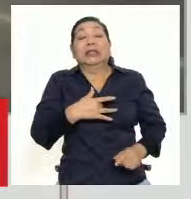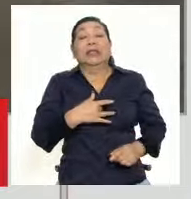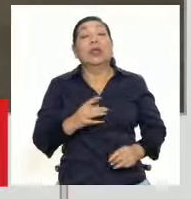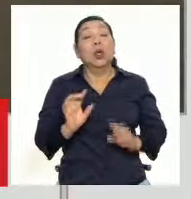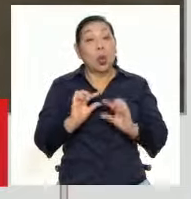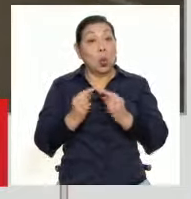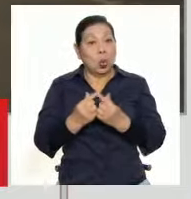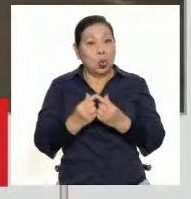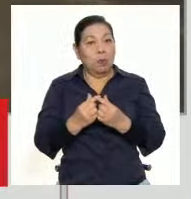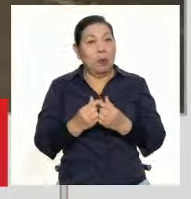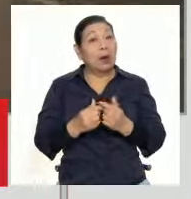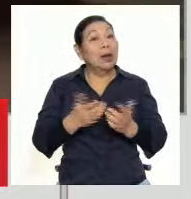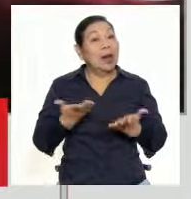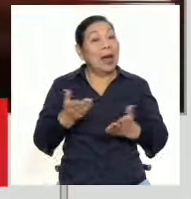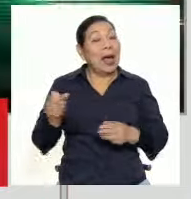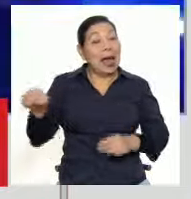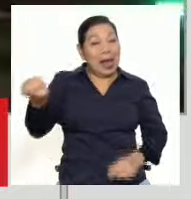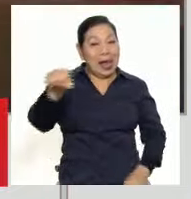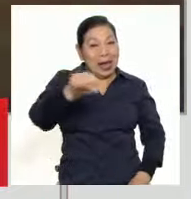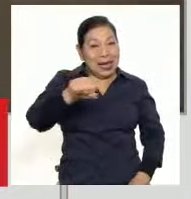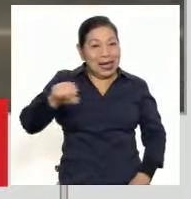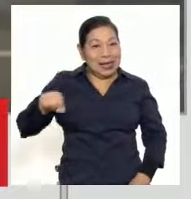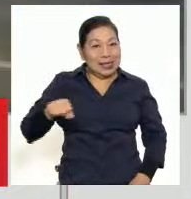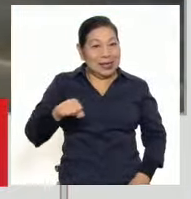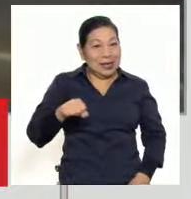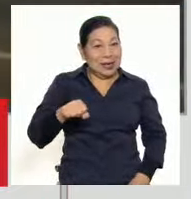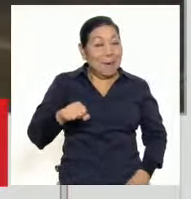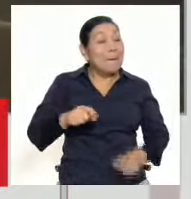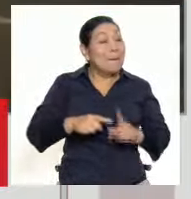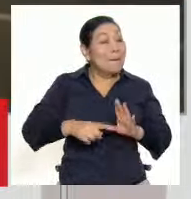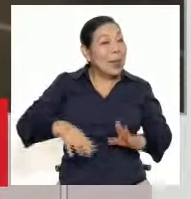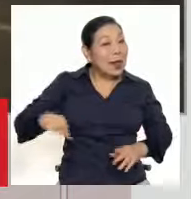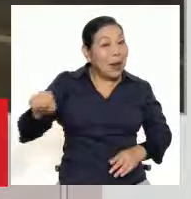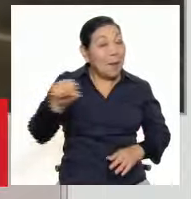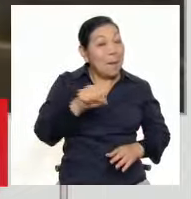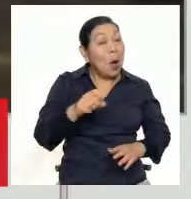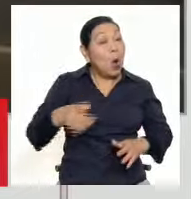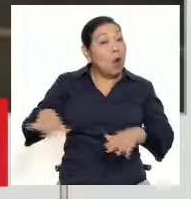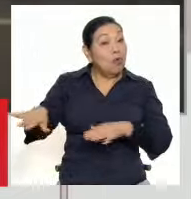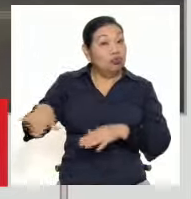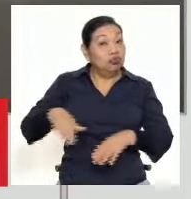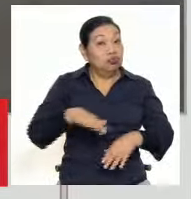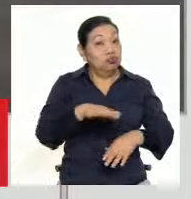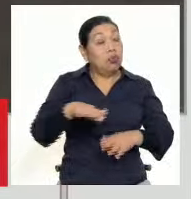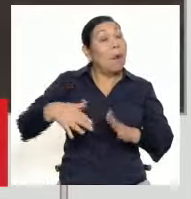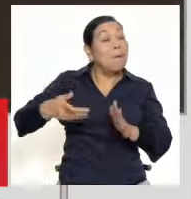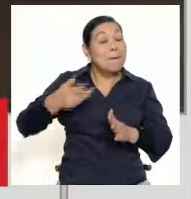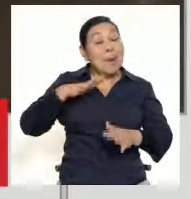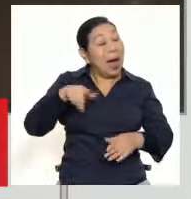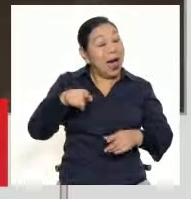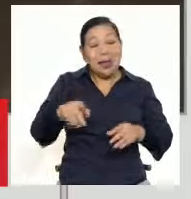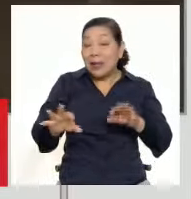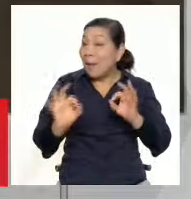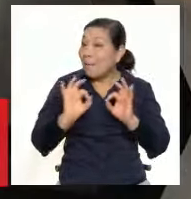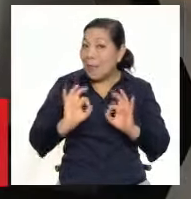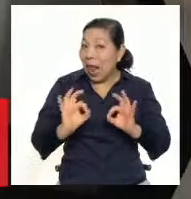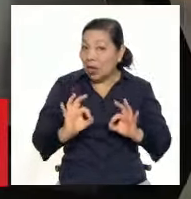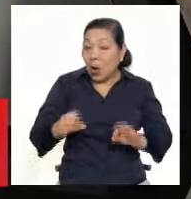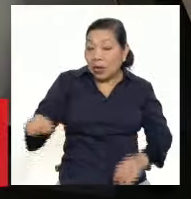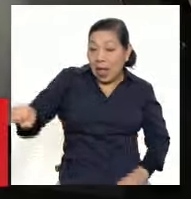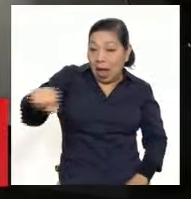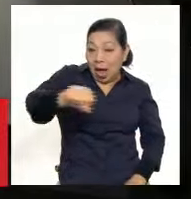segundo grupo de ondas, que es la onda S, que nosotros llamamos, es la que genera el mayor sacudimiento y el mayor daño. Ahora,